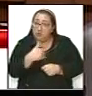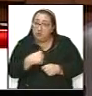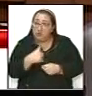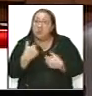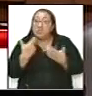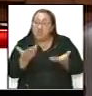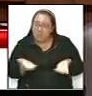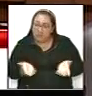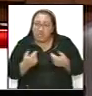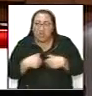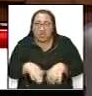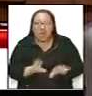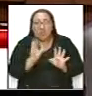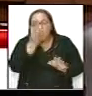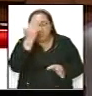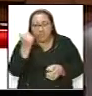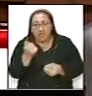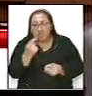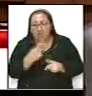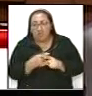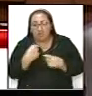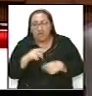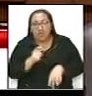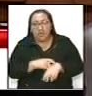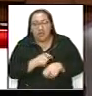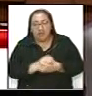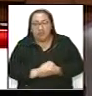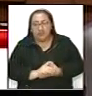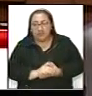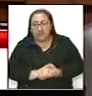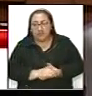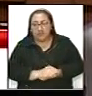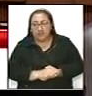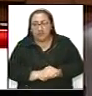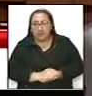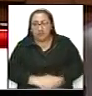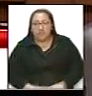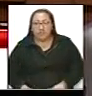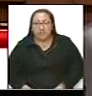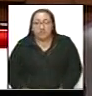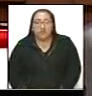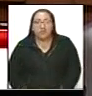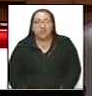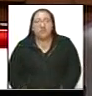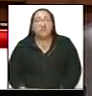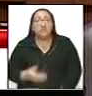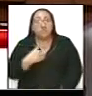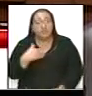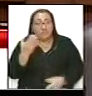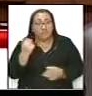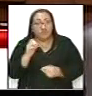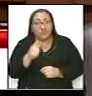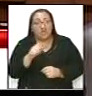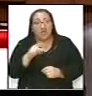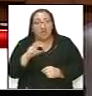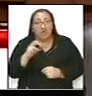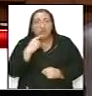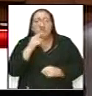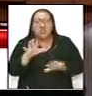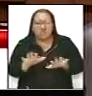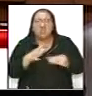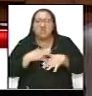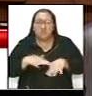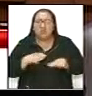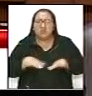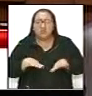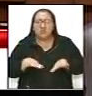estamos también dejando de lado por perdernos en el espejismo de este tipo de debates. Así que yo espero que el señor Salvador del Solar esté tranquilito.